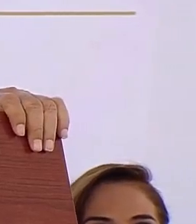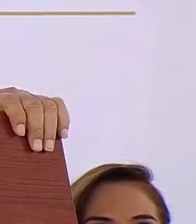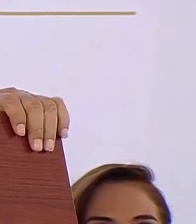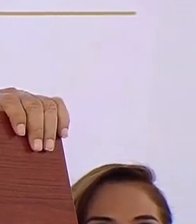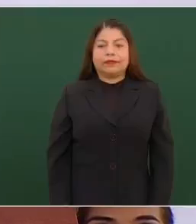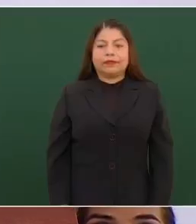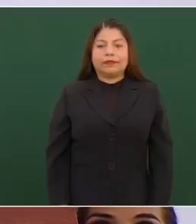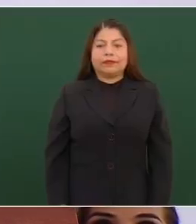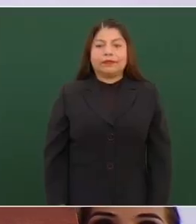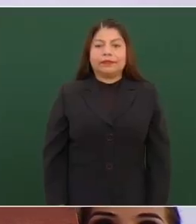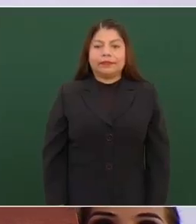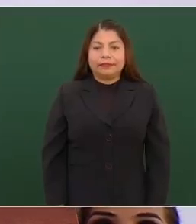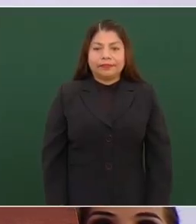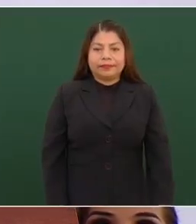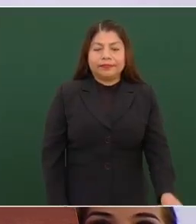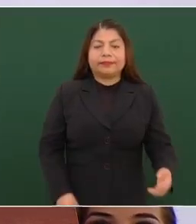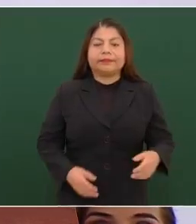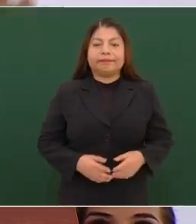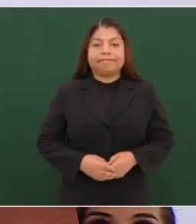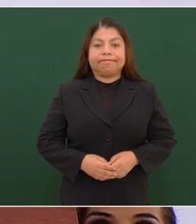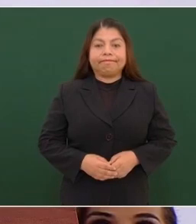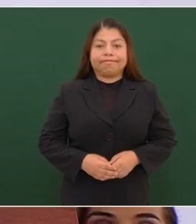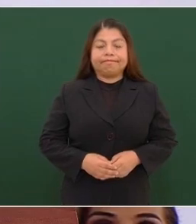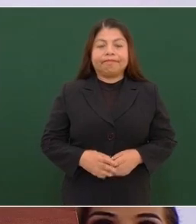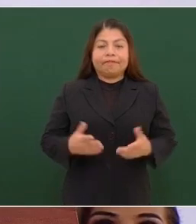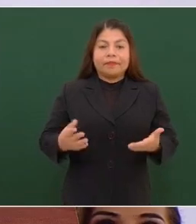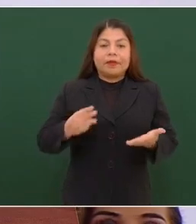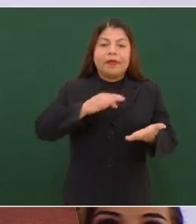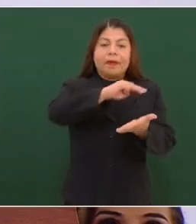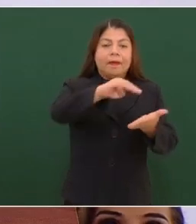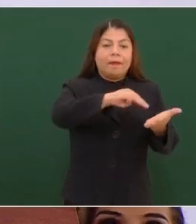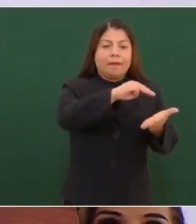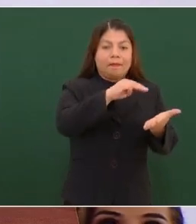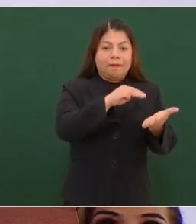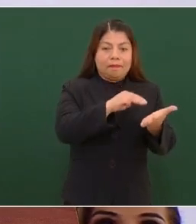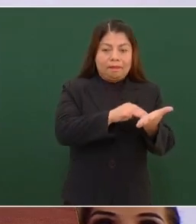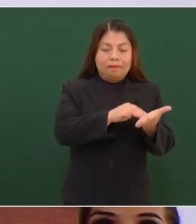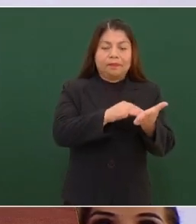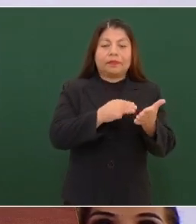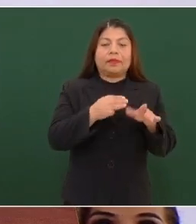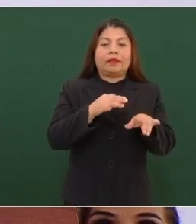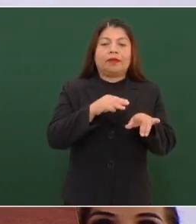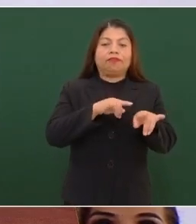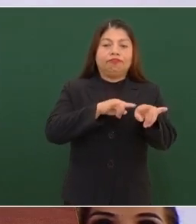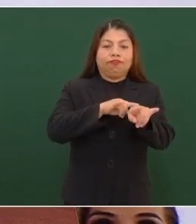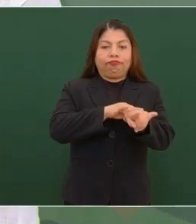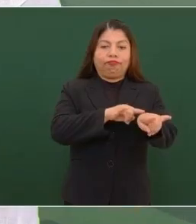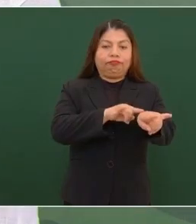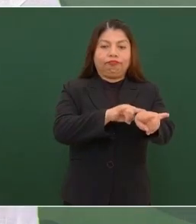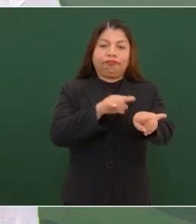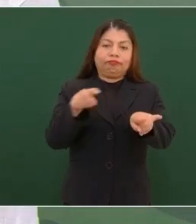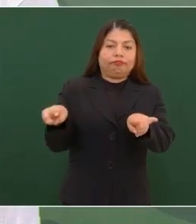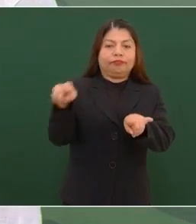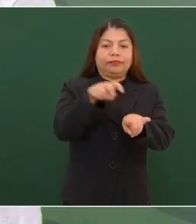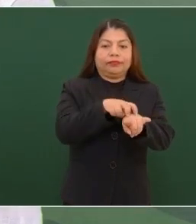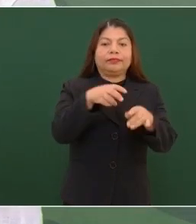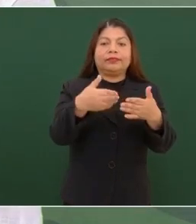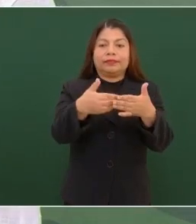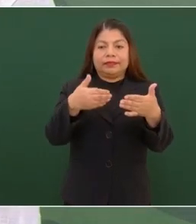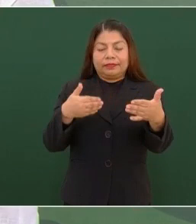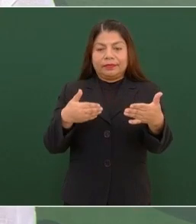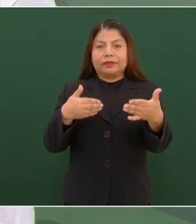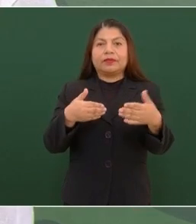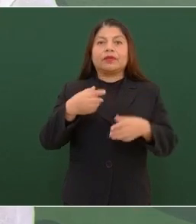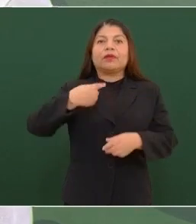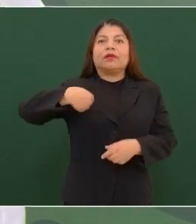Mérida, repito, antes de abordar, hacemos una reunión de evaluación y ahí se revisa